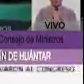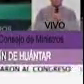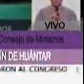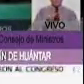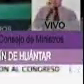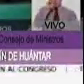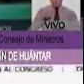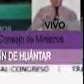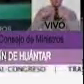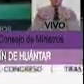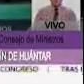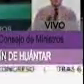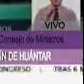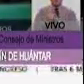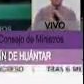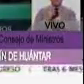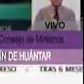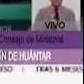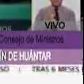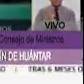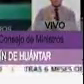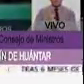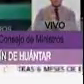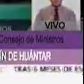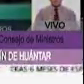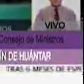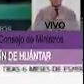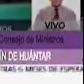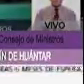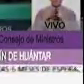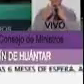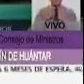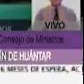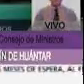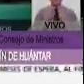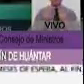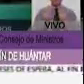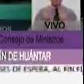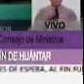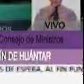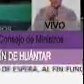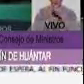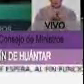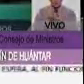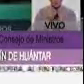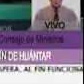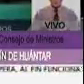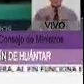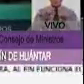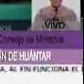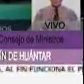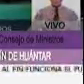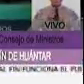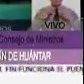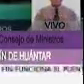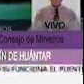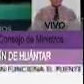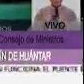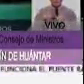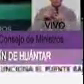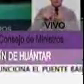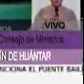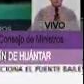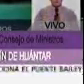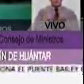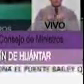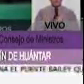Perú ante cortes internacionales y ver de qué manera, con la información que se brinde y con las posibilidades de